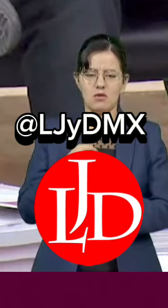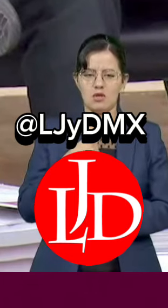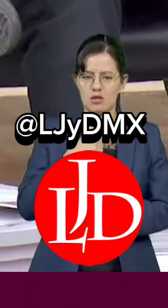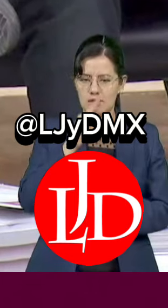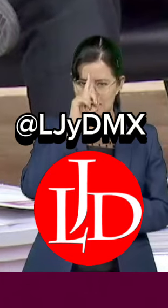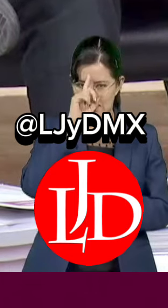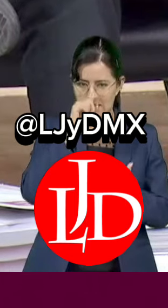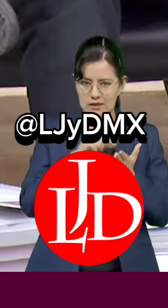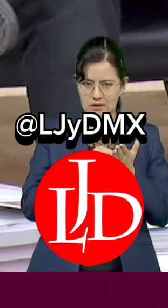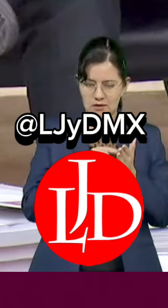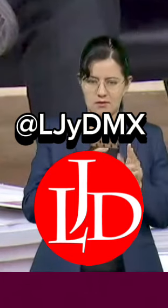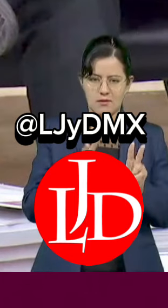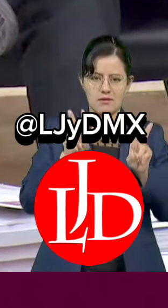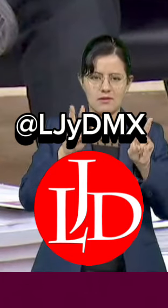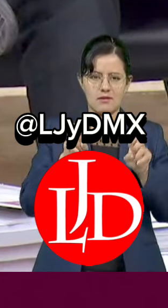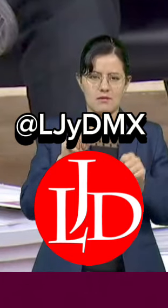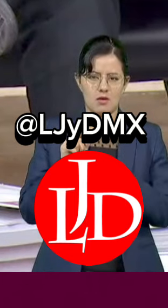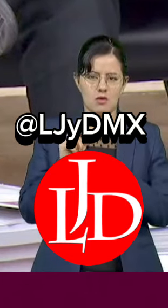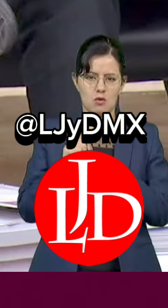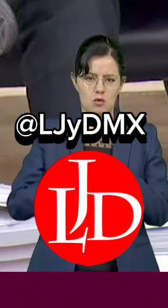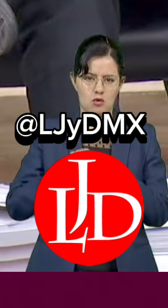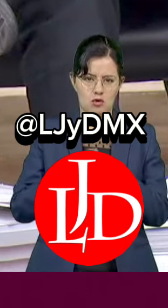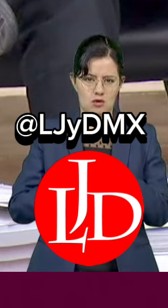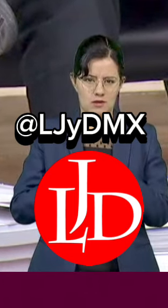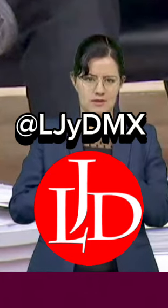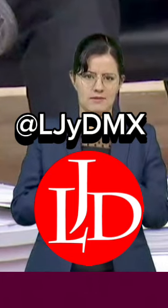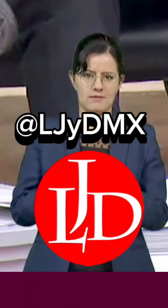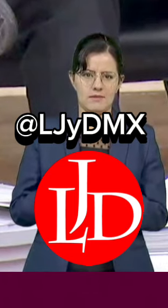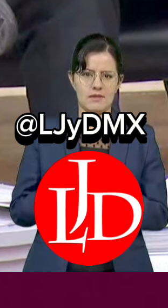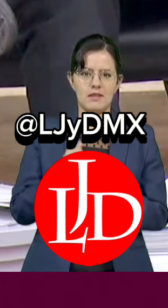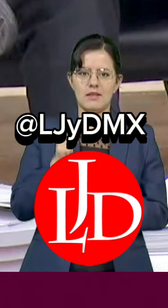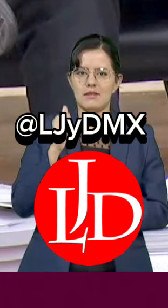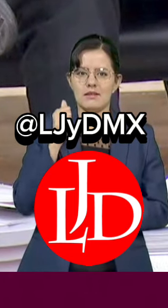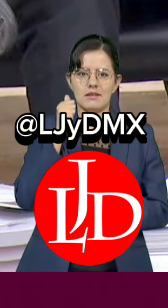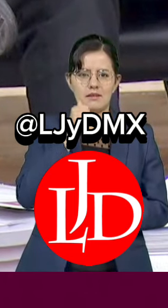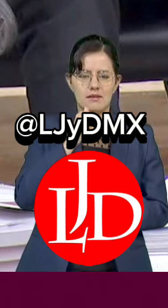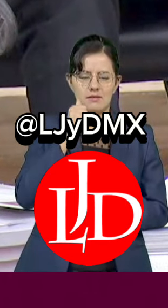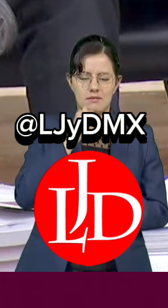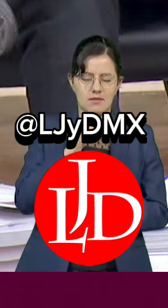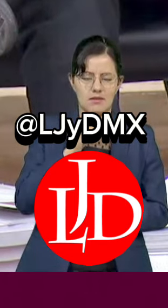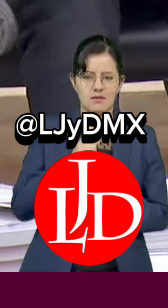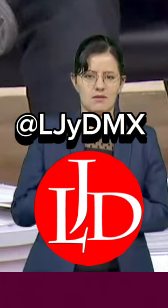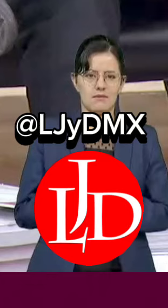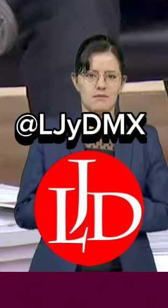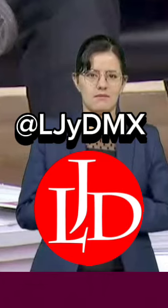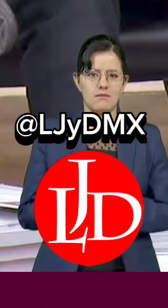colores, siempre el criterio debe